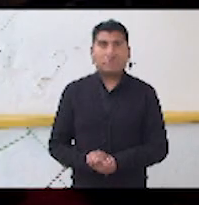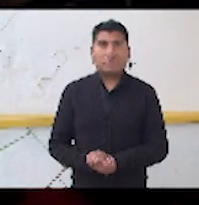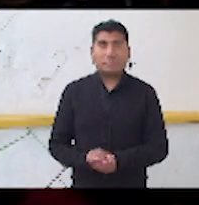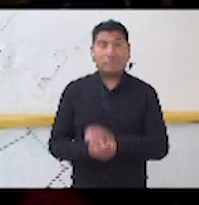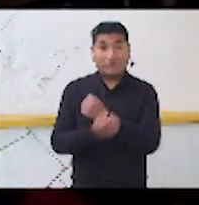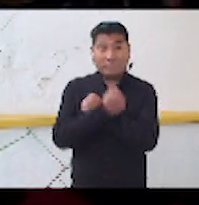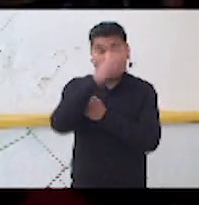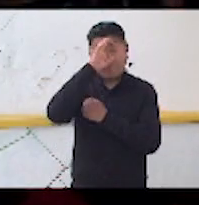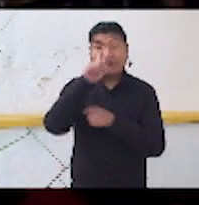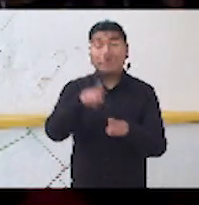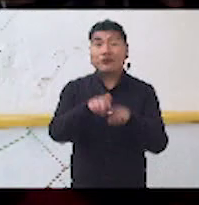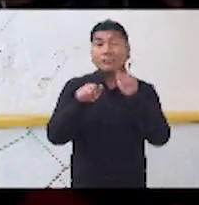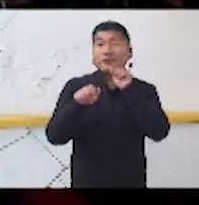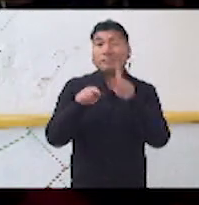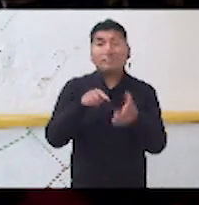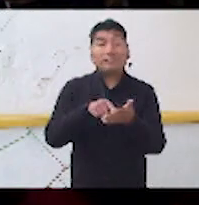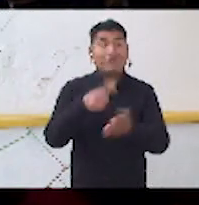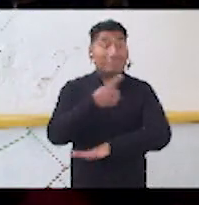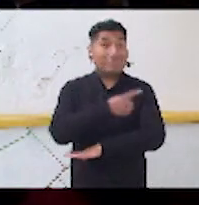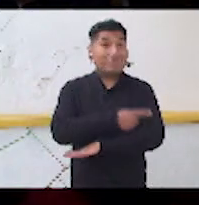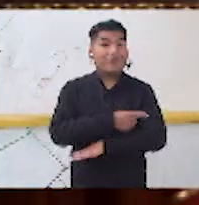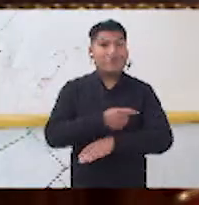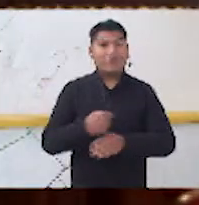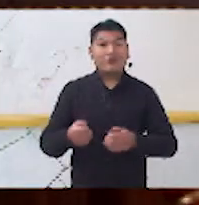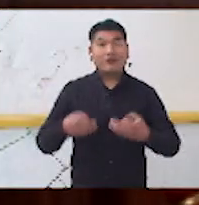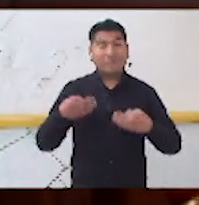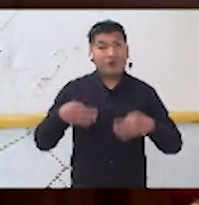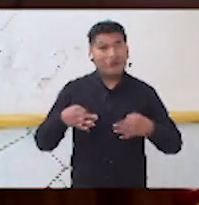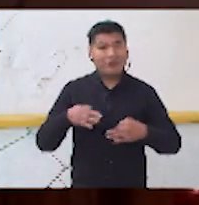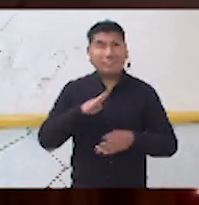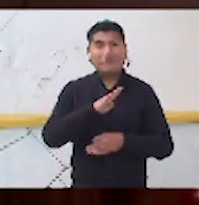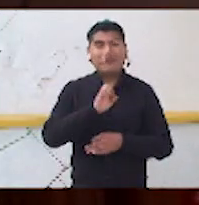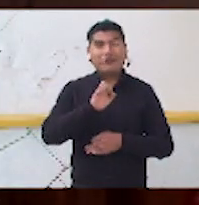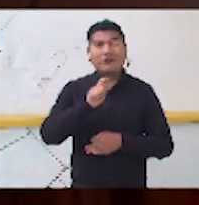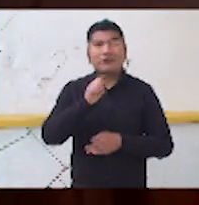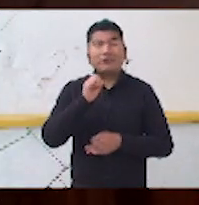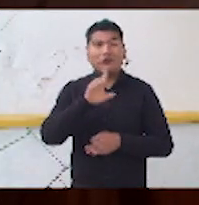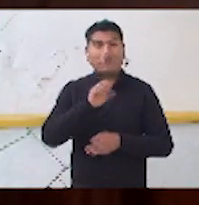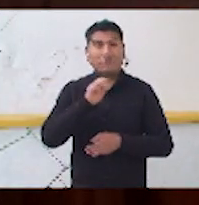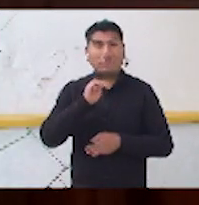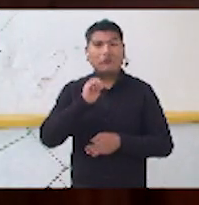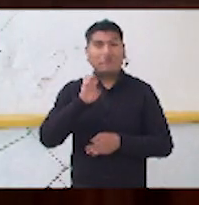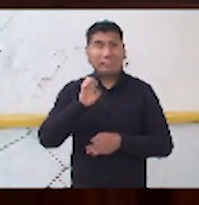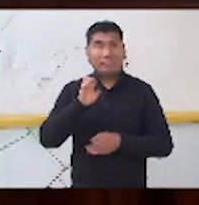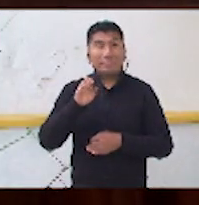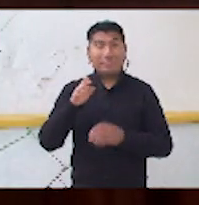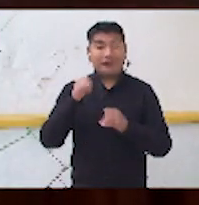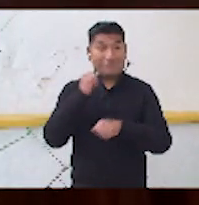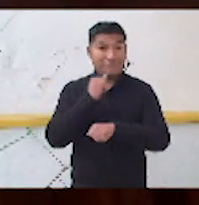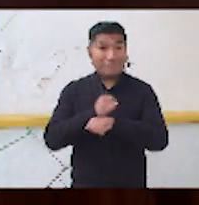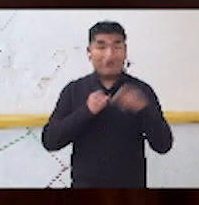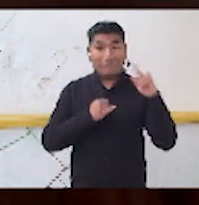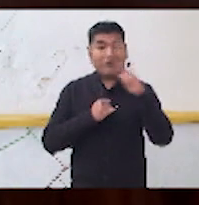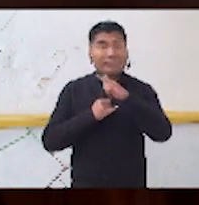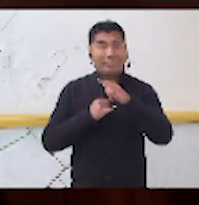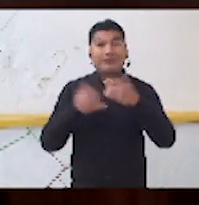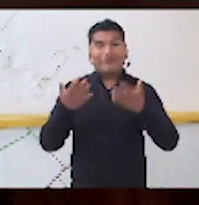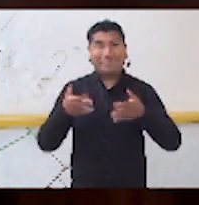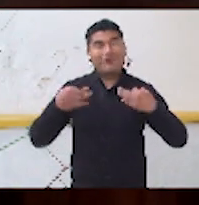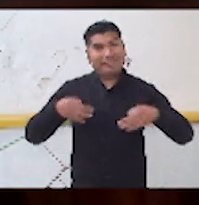Queridos hermanos, en este día de la fiesta de Bartolomé, la Iglesia Diocesana del Alto está de